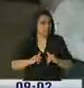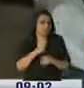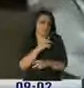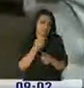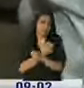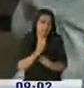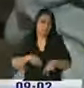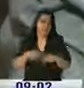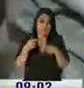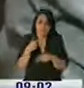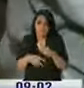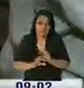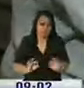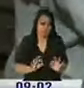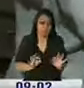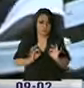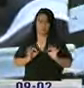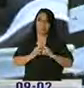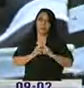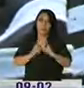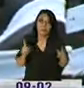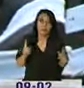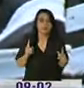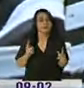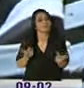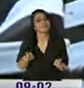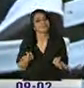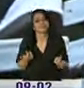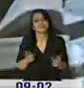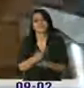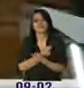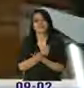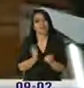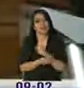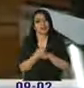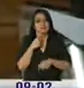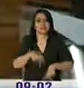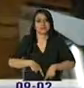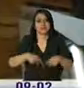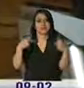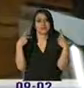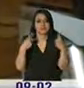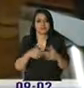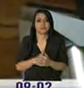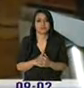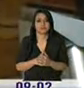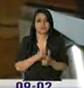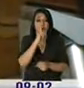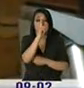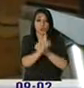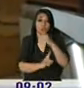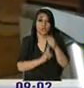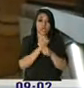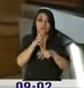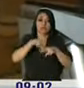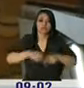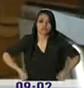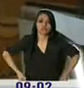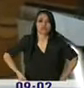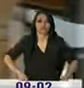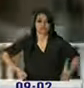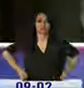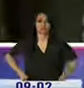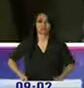habían sufrido daños, aunque ella ya no sería la misma jamás. Un año pasé en silla de ruedas y fui poco a poco